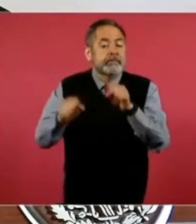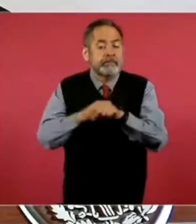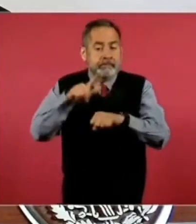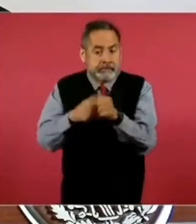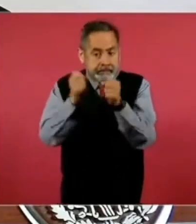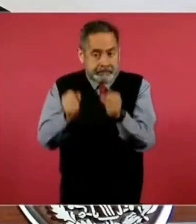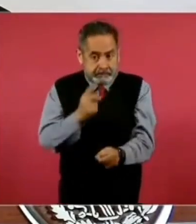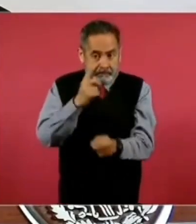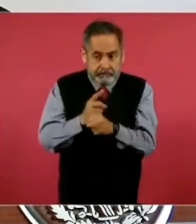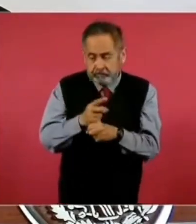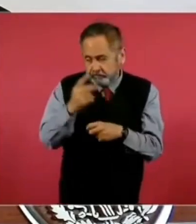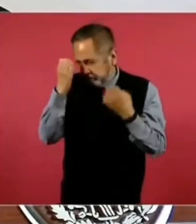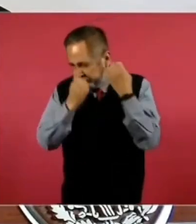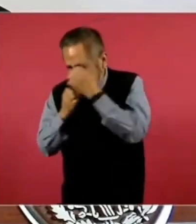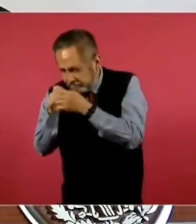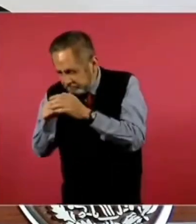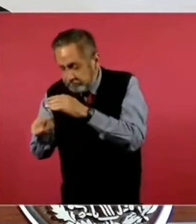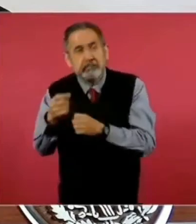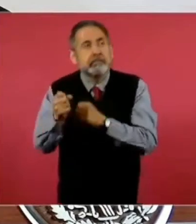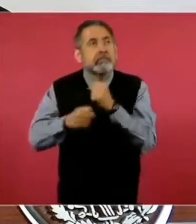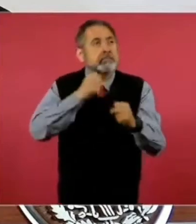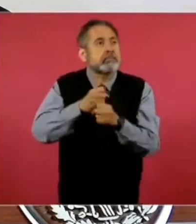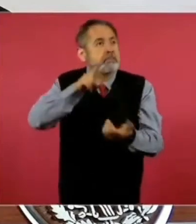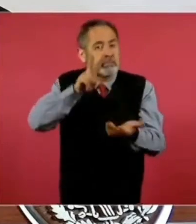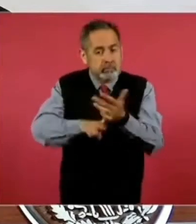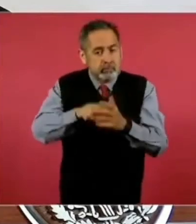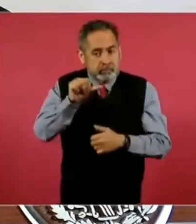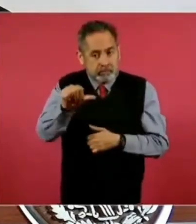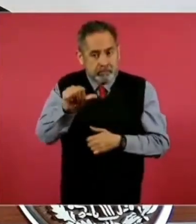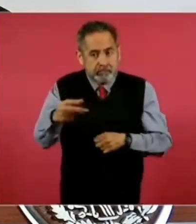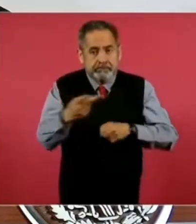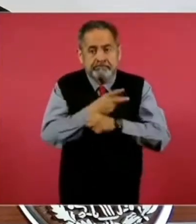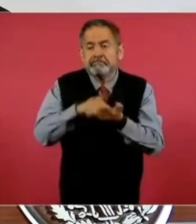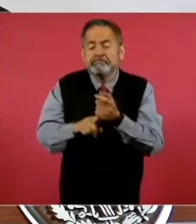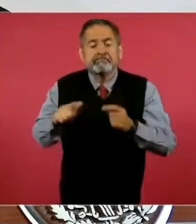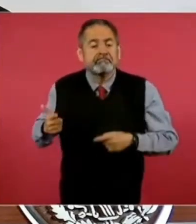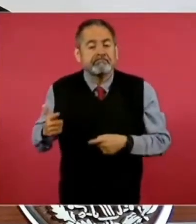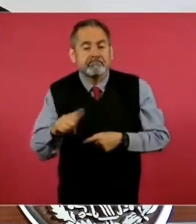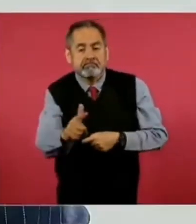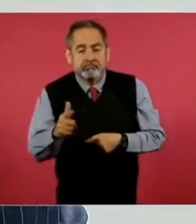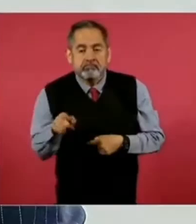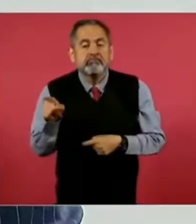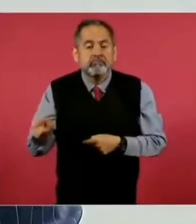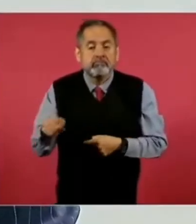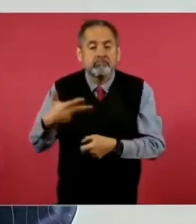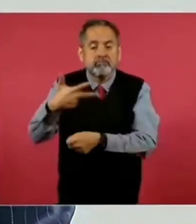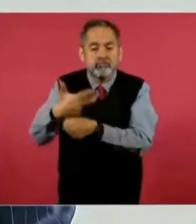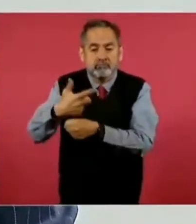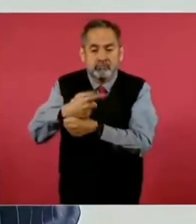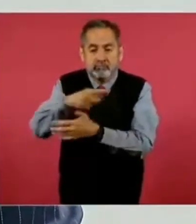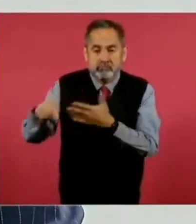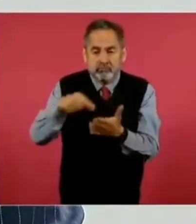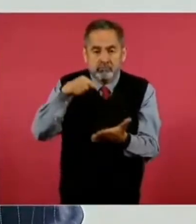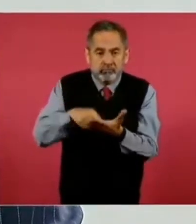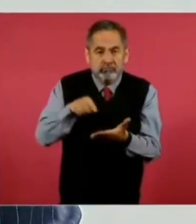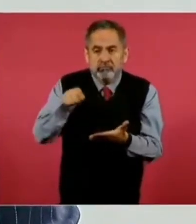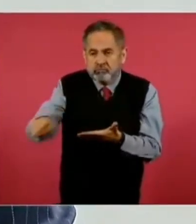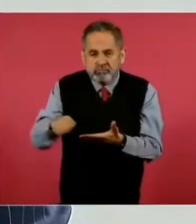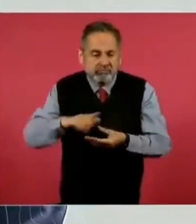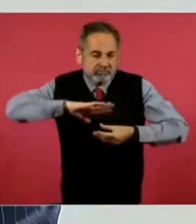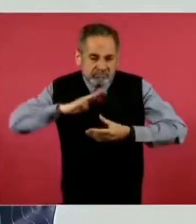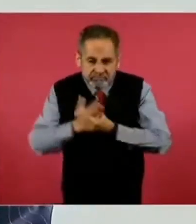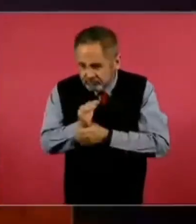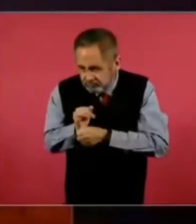de Seguridad Pública, en 2016 Guanajuato se ubicaba en el octavo lugar en carpetas de